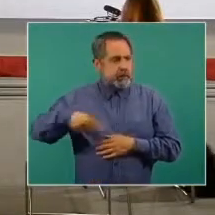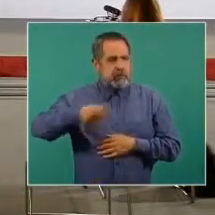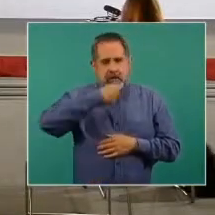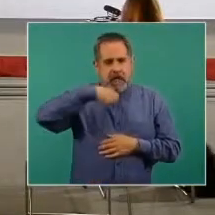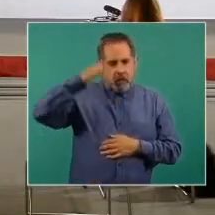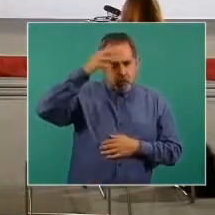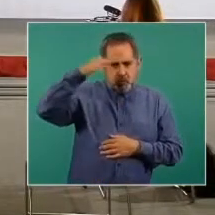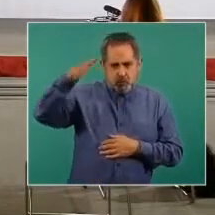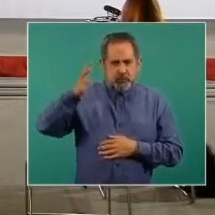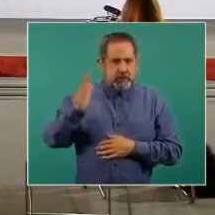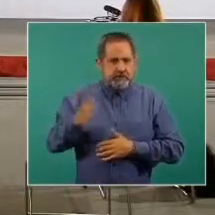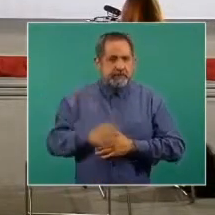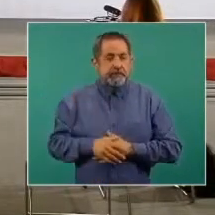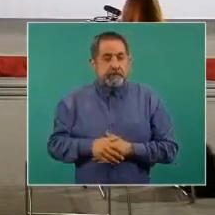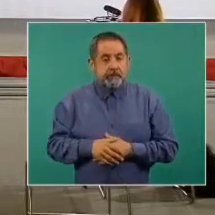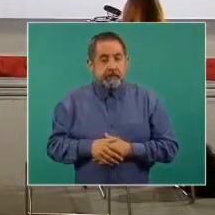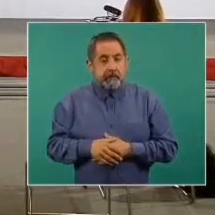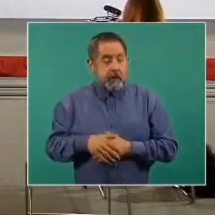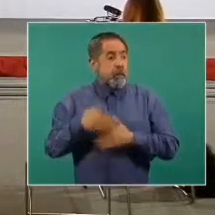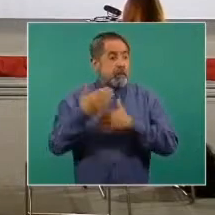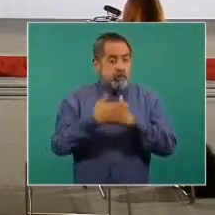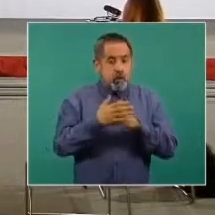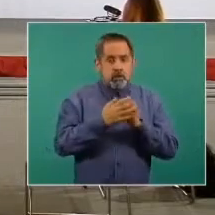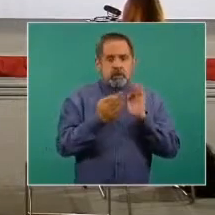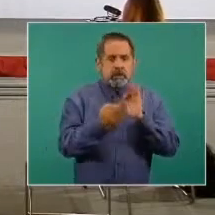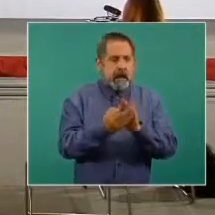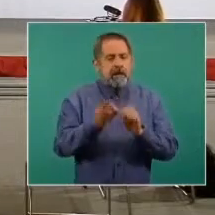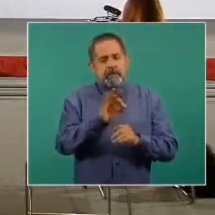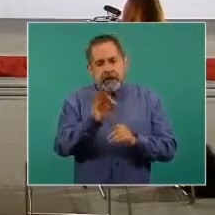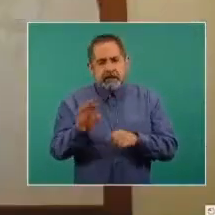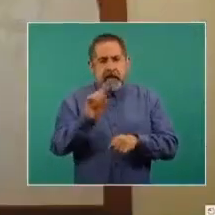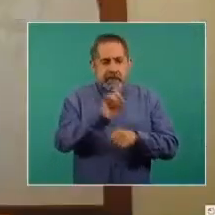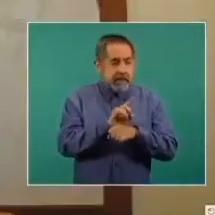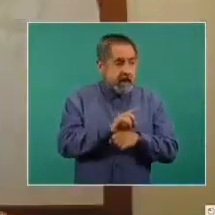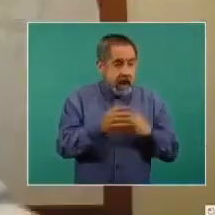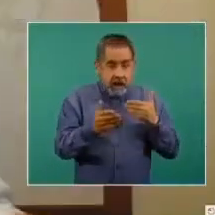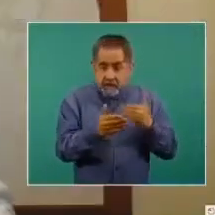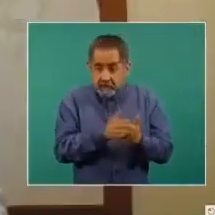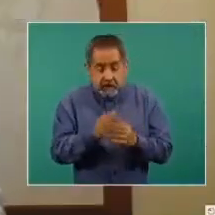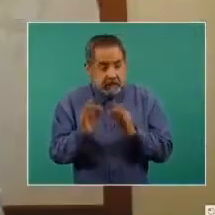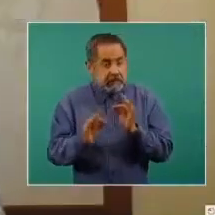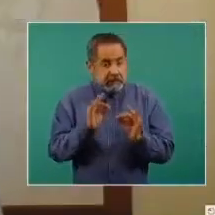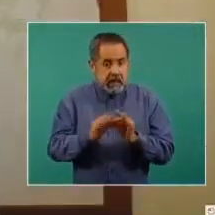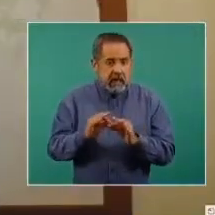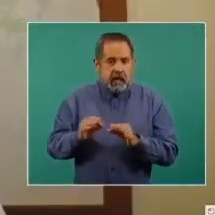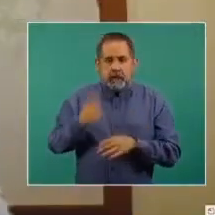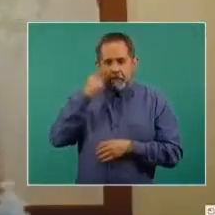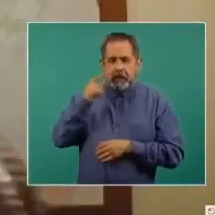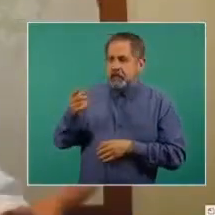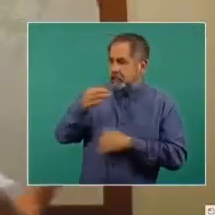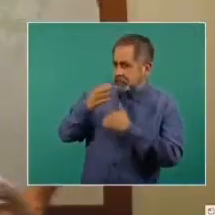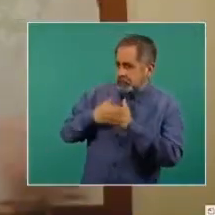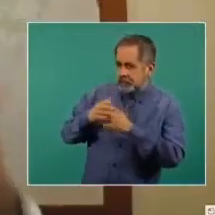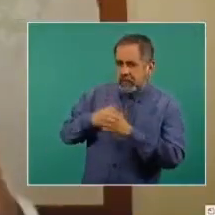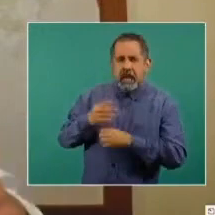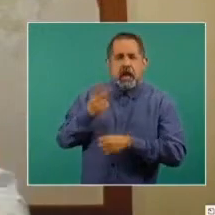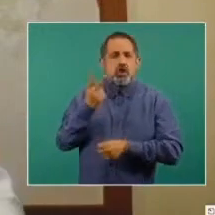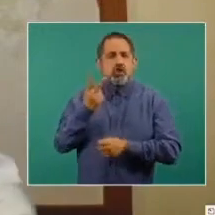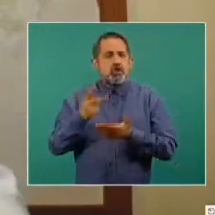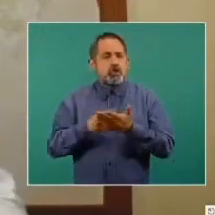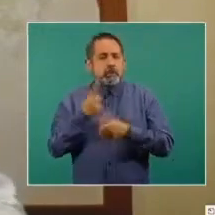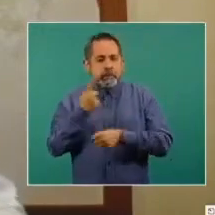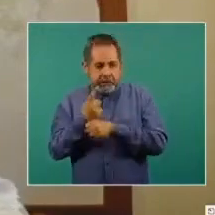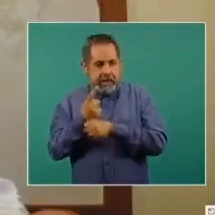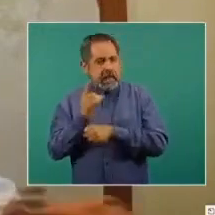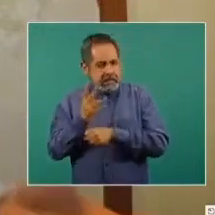adultas mayores. Cuando lleguen los momentos, de acuerdo al calendario recomendado de vacunación en segunda dosis para cada uno de